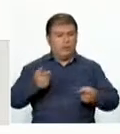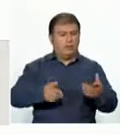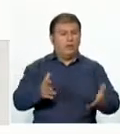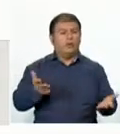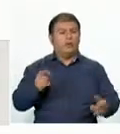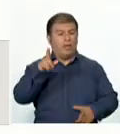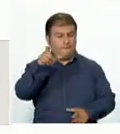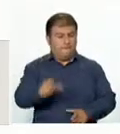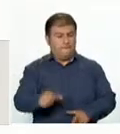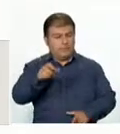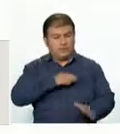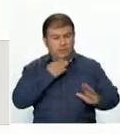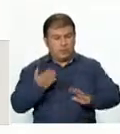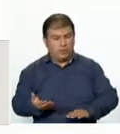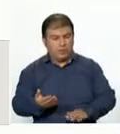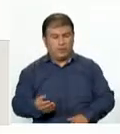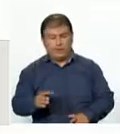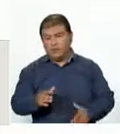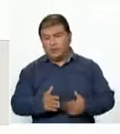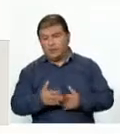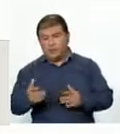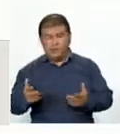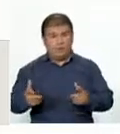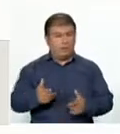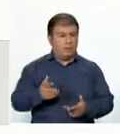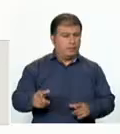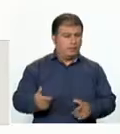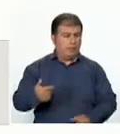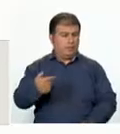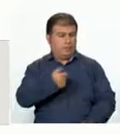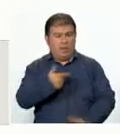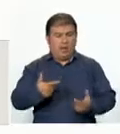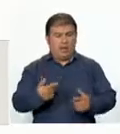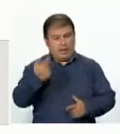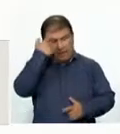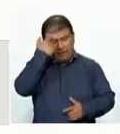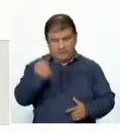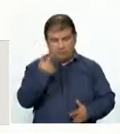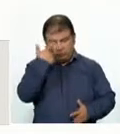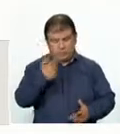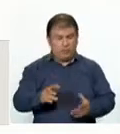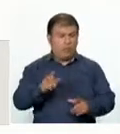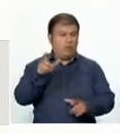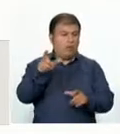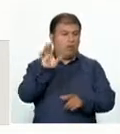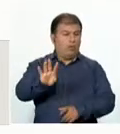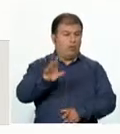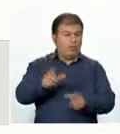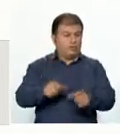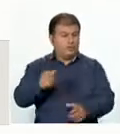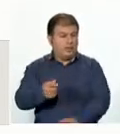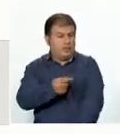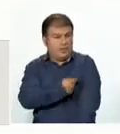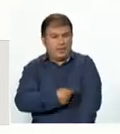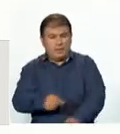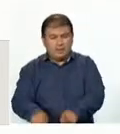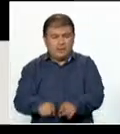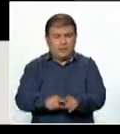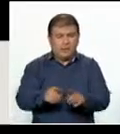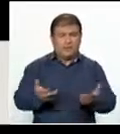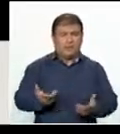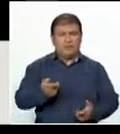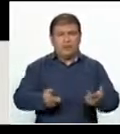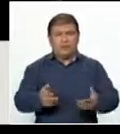saldo una persona fallecida después de que le impactara un balazo en la cabeza. Cuatro personas resultaron heridas. Impactos de bala